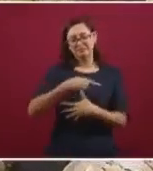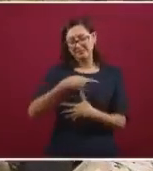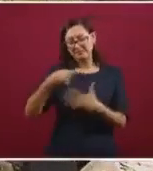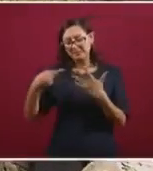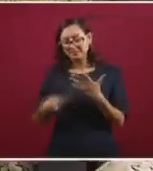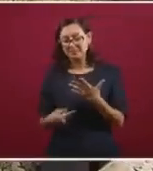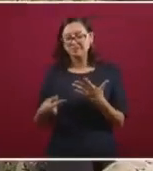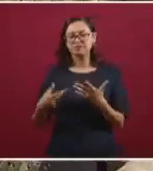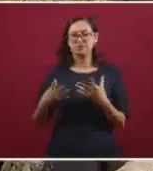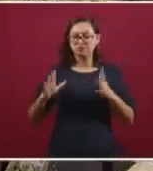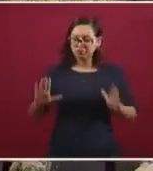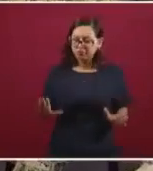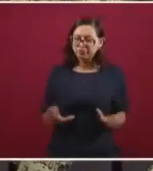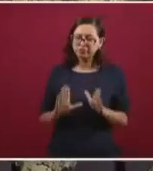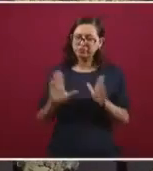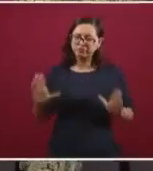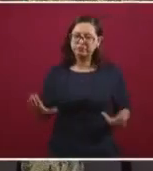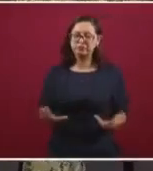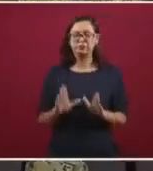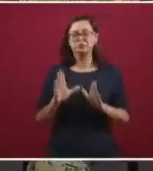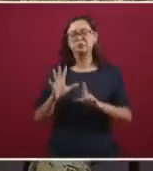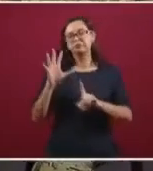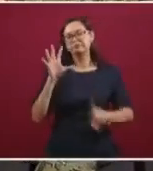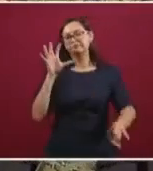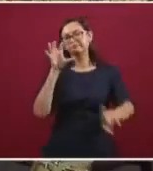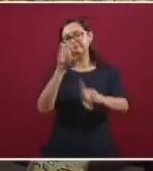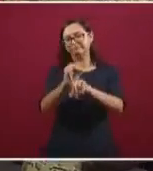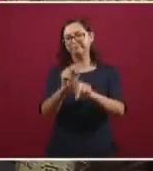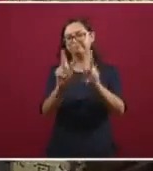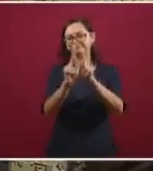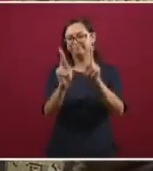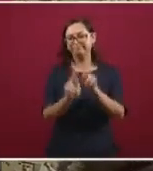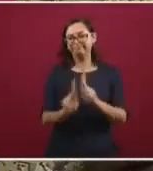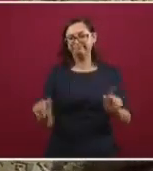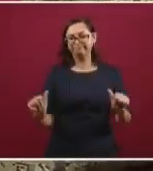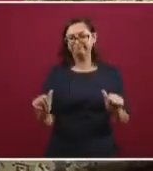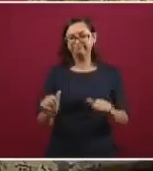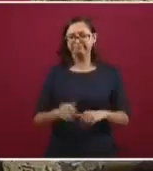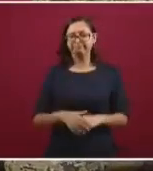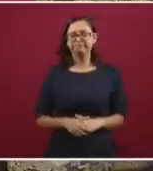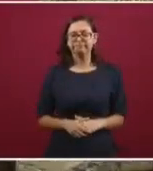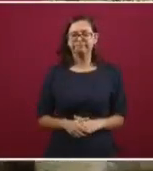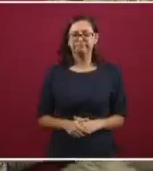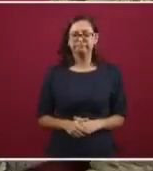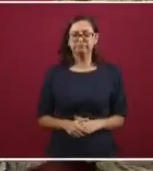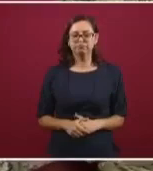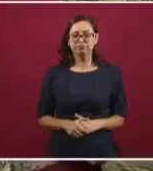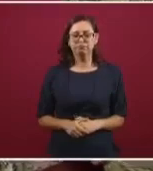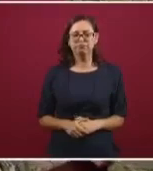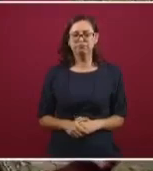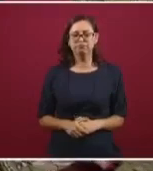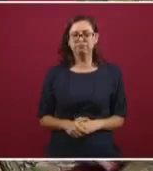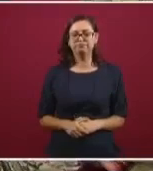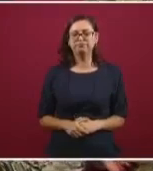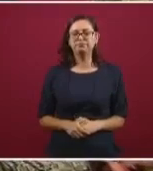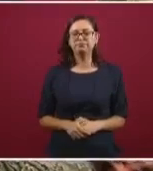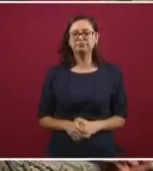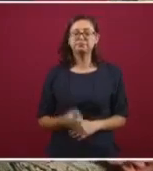ayudar a que se consiga la paz en el país. Esto es lo que